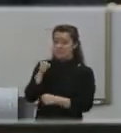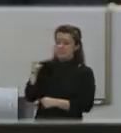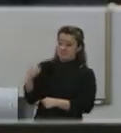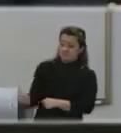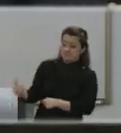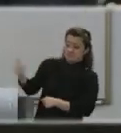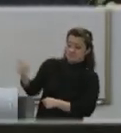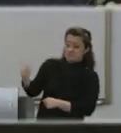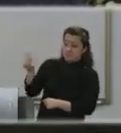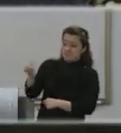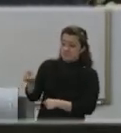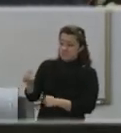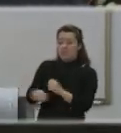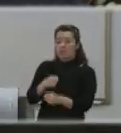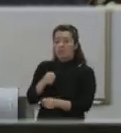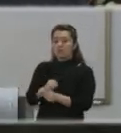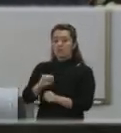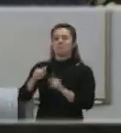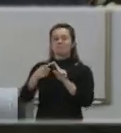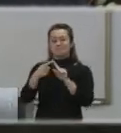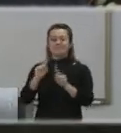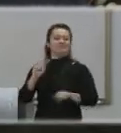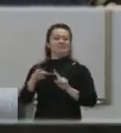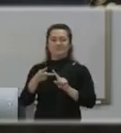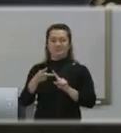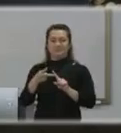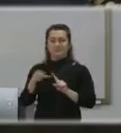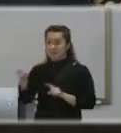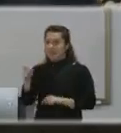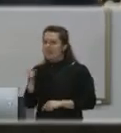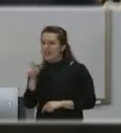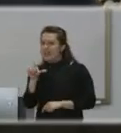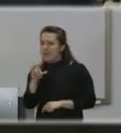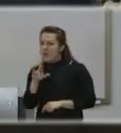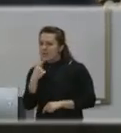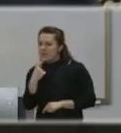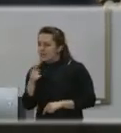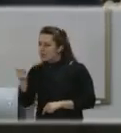y apenas hicieron la segunda pregunta, Laura contestó.